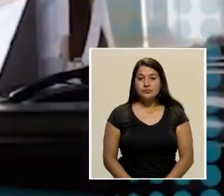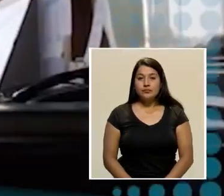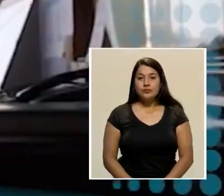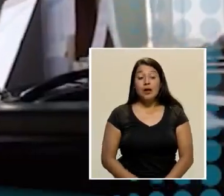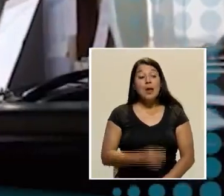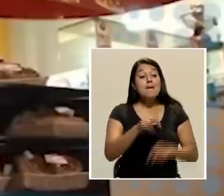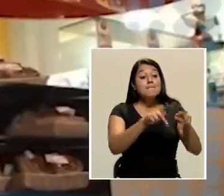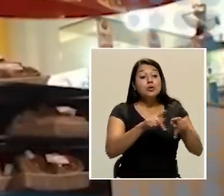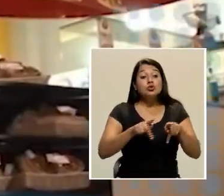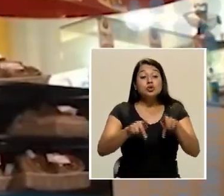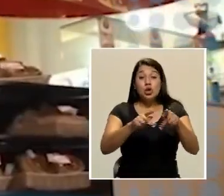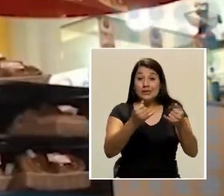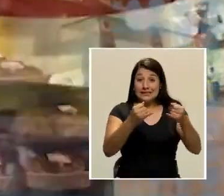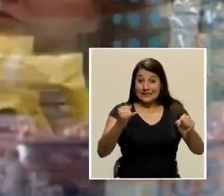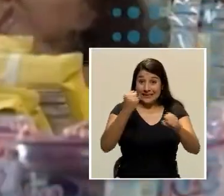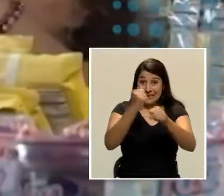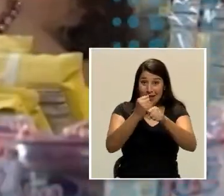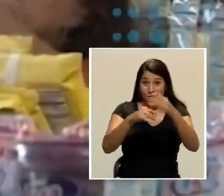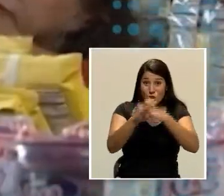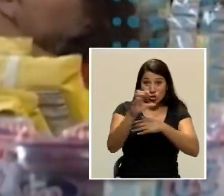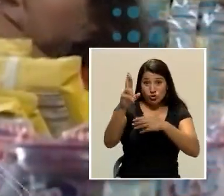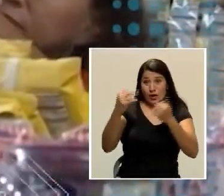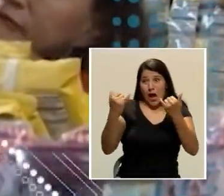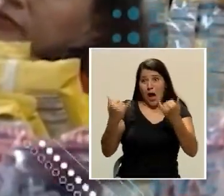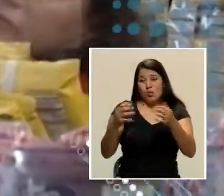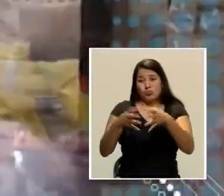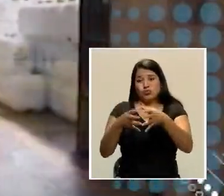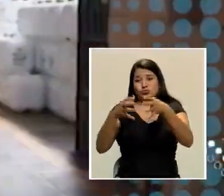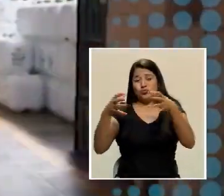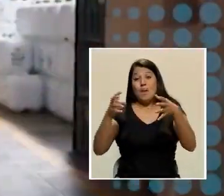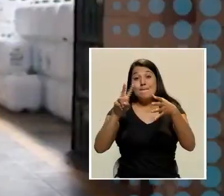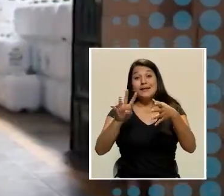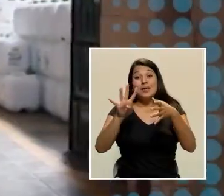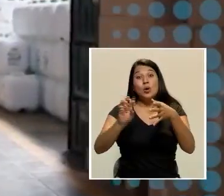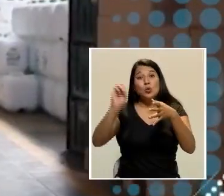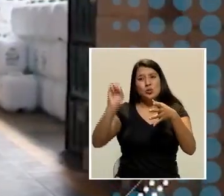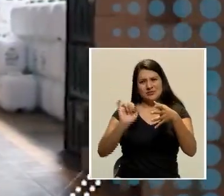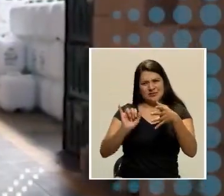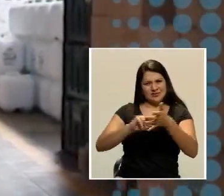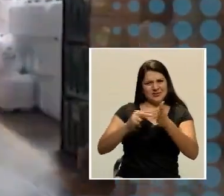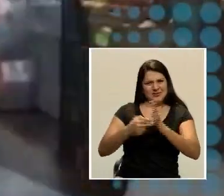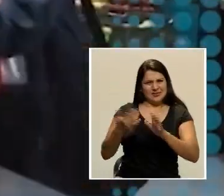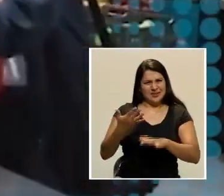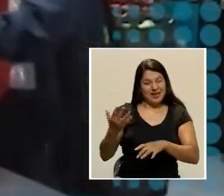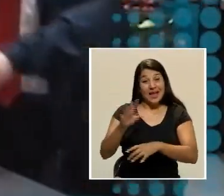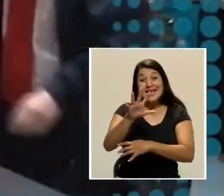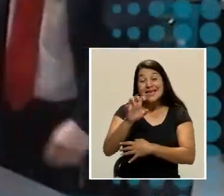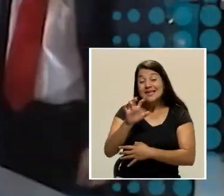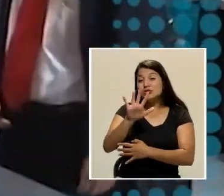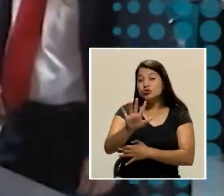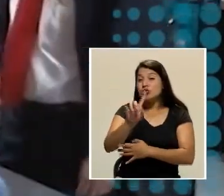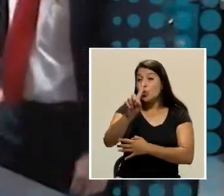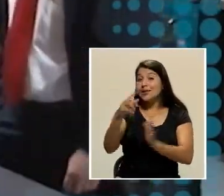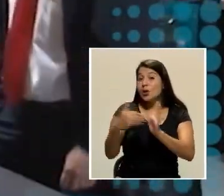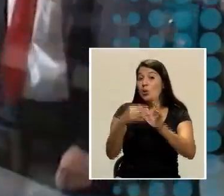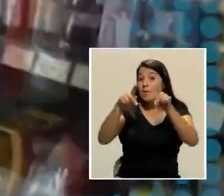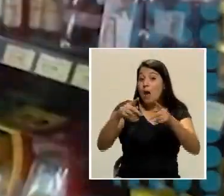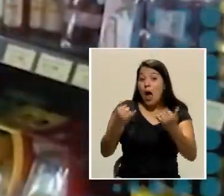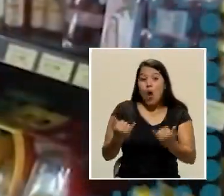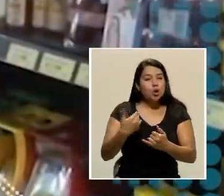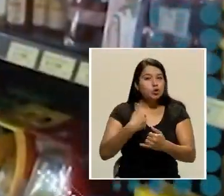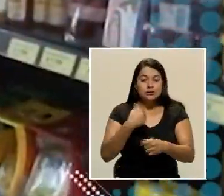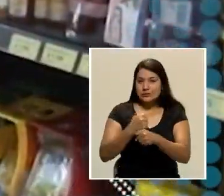El desempleo en el país llegó a su cifra más alta con un 24%. Esto quiere decir que más de 551,000 personas no